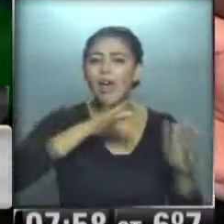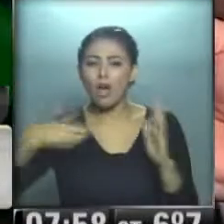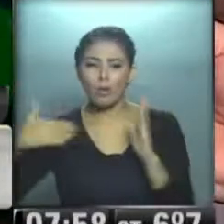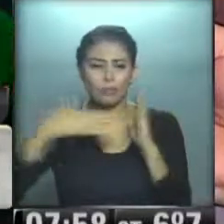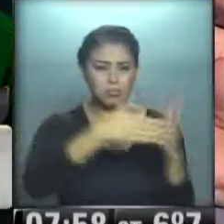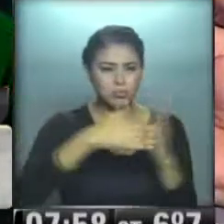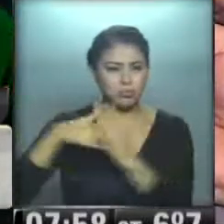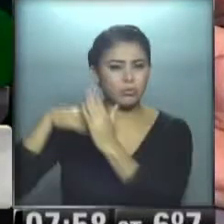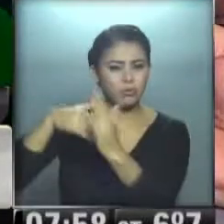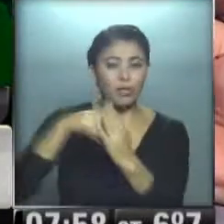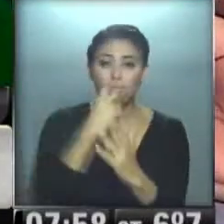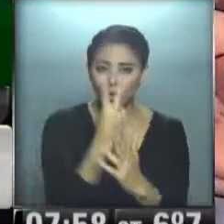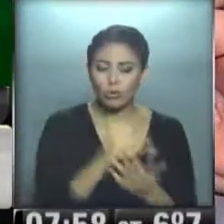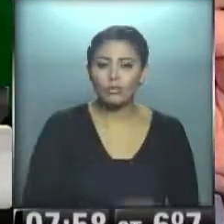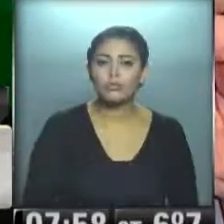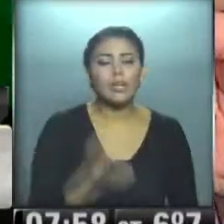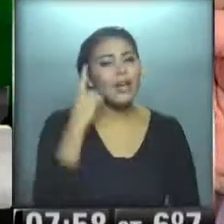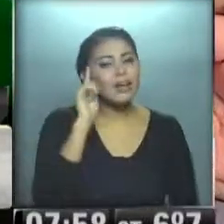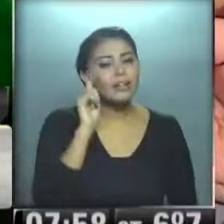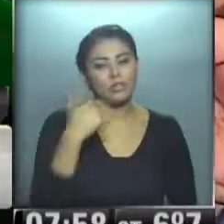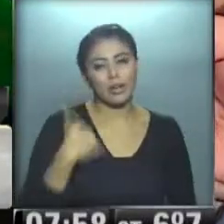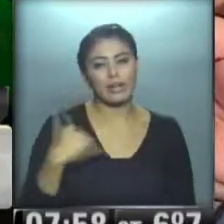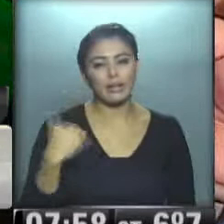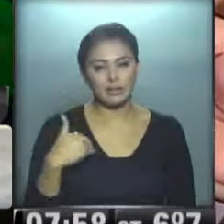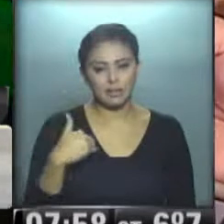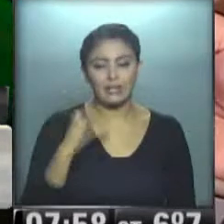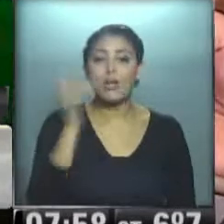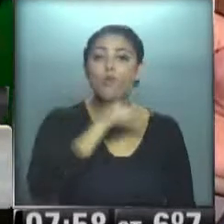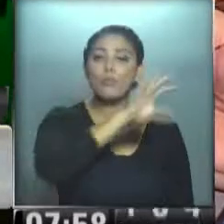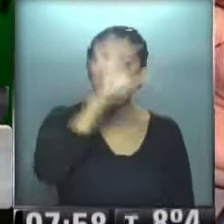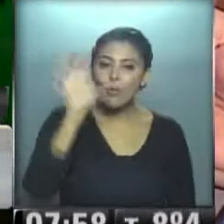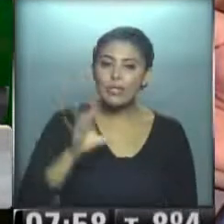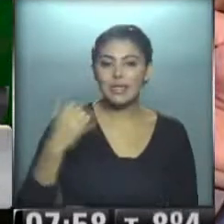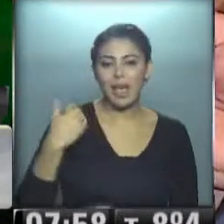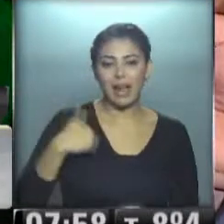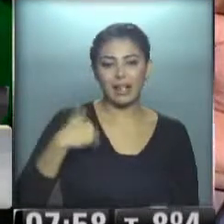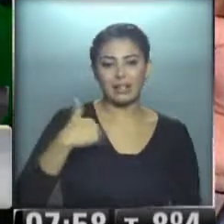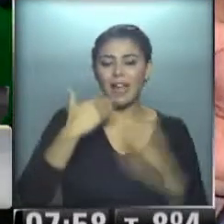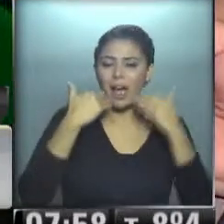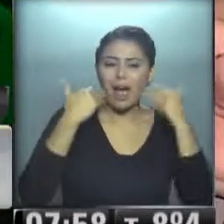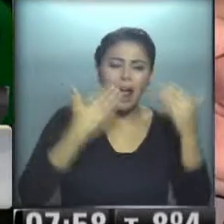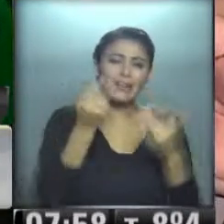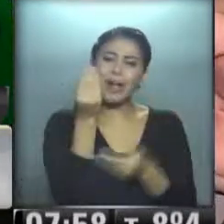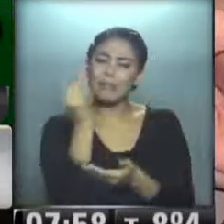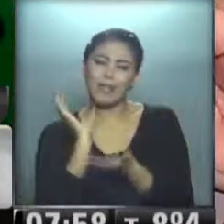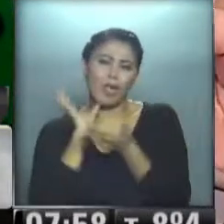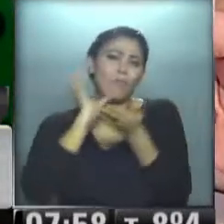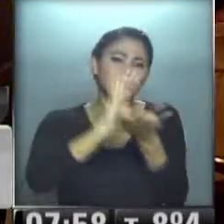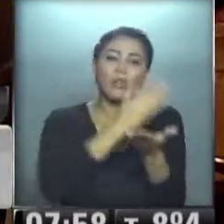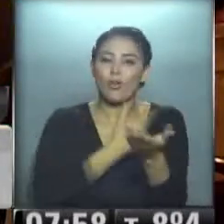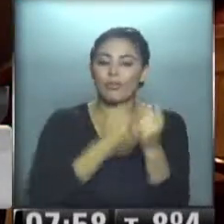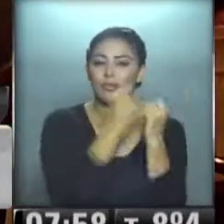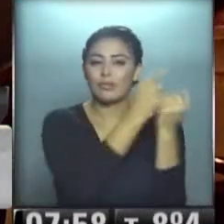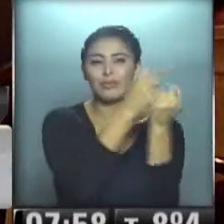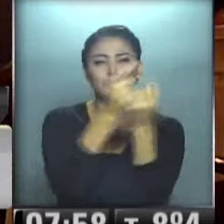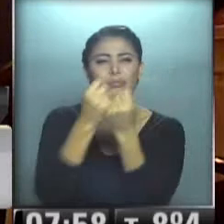Zepernik. Creo que la Argentina y las provincias de Argentina, luego de estas importantes inversiones que se han hecho